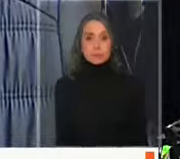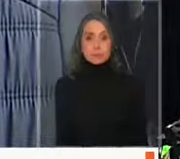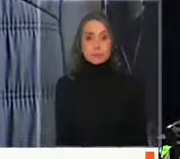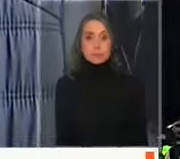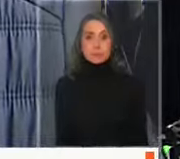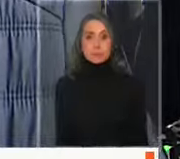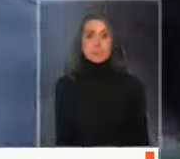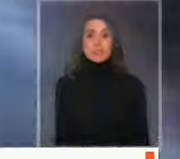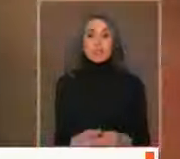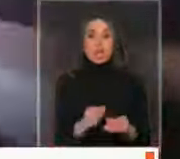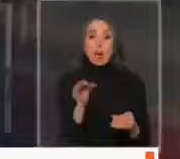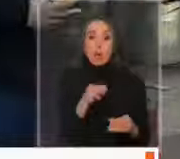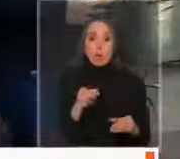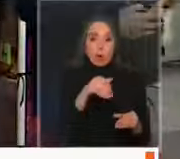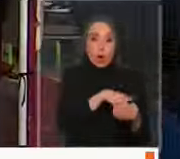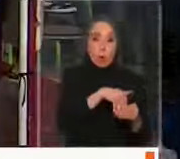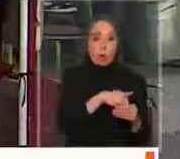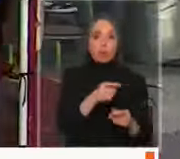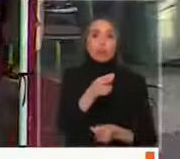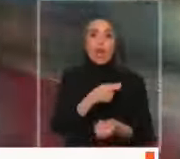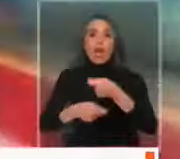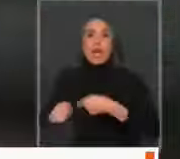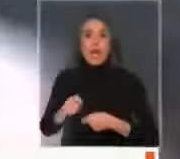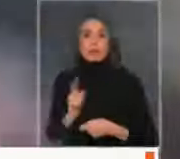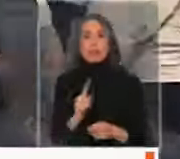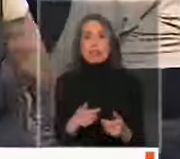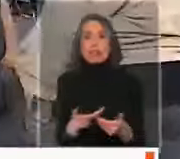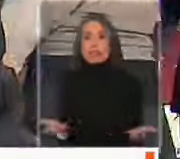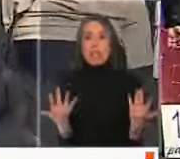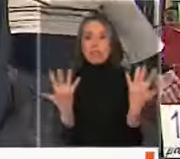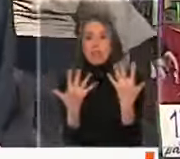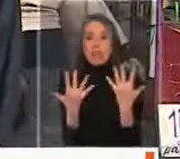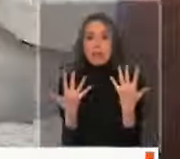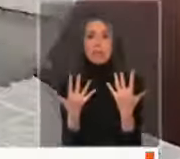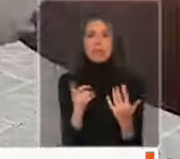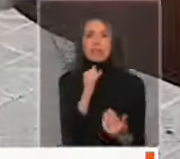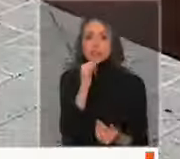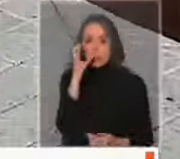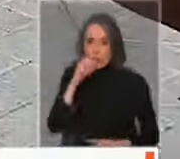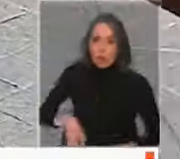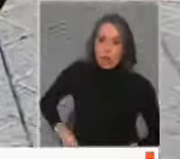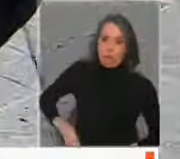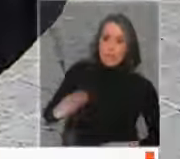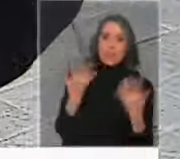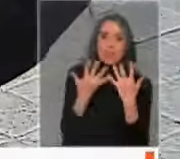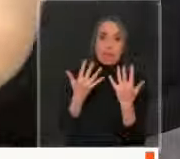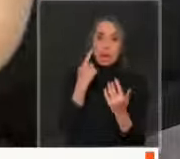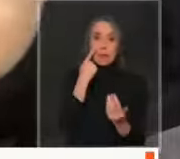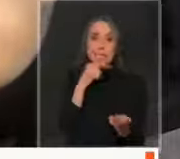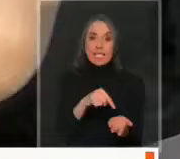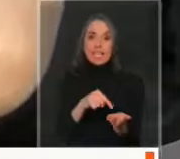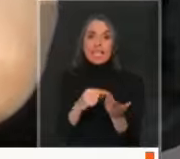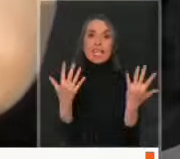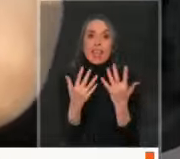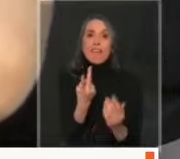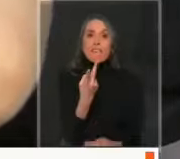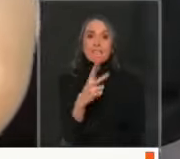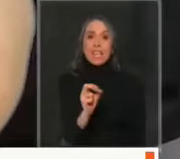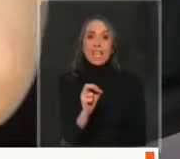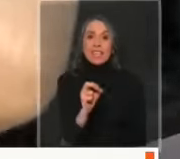Cuando las junto, las cambio nomás. No, yo creo que a esta altura ya es inútil. No sé si tengo de 10. Aquí, mire, 20,